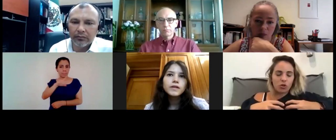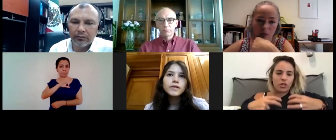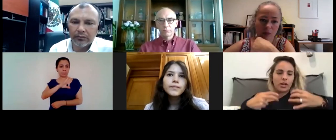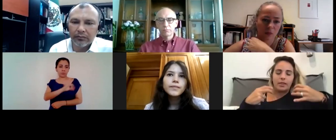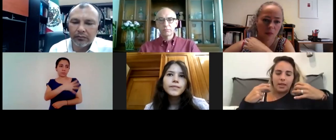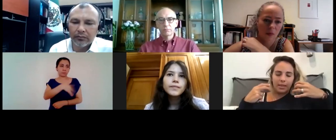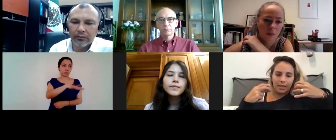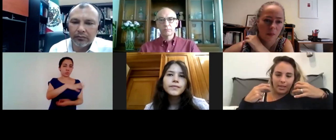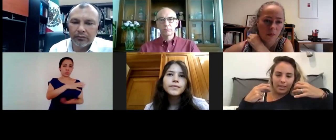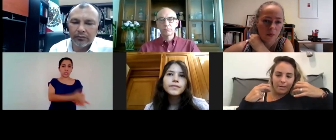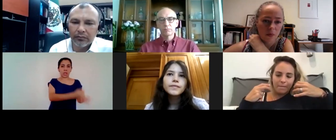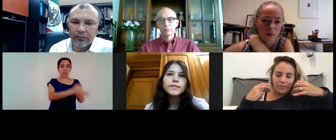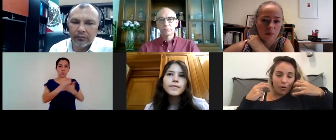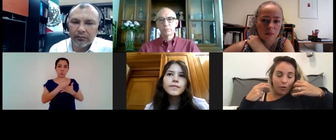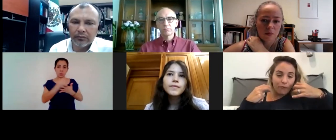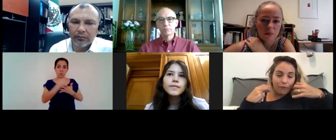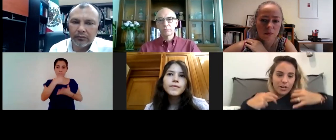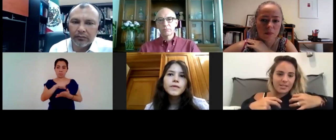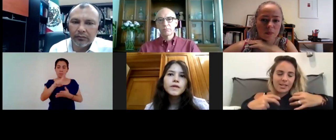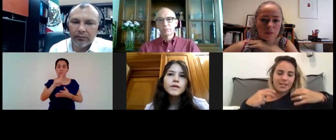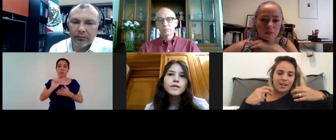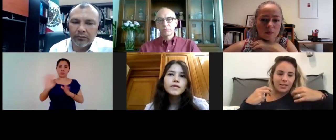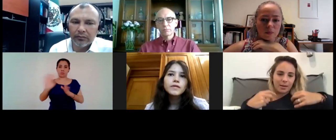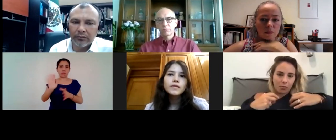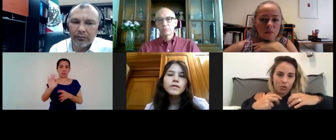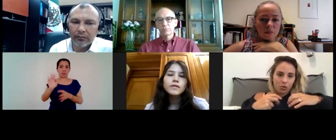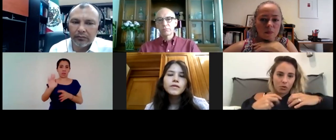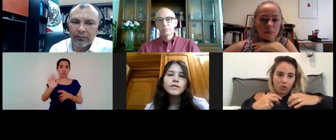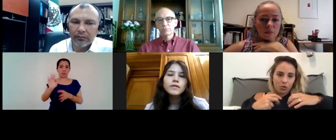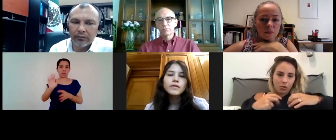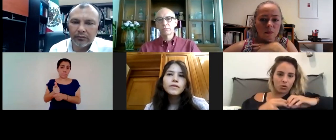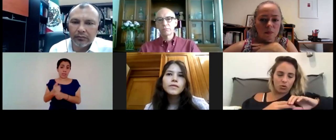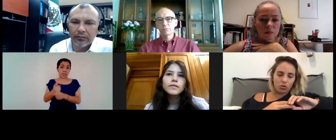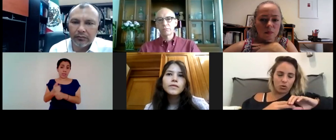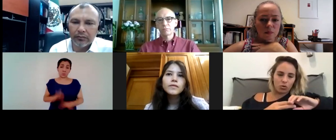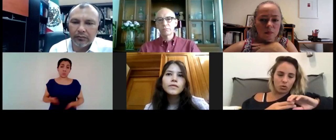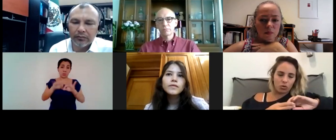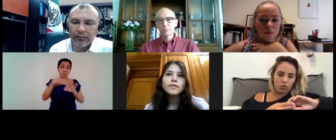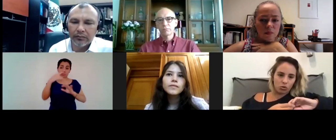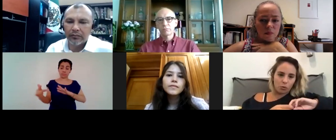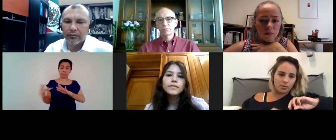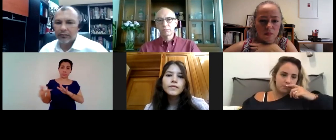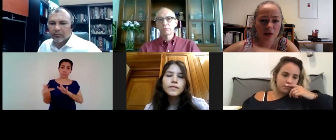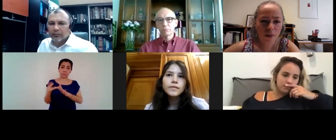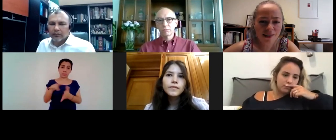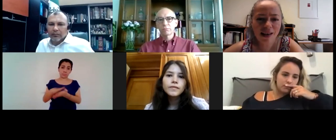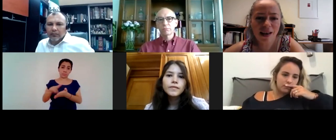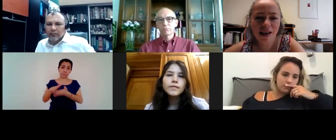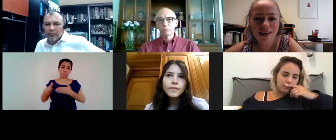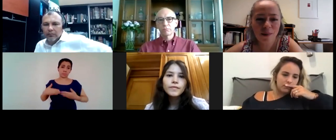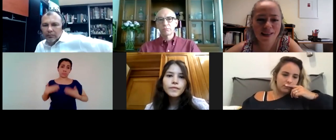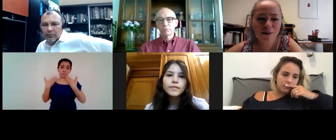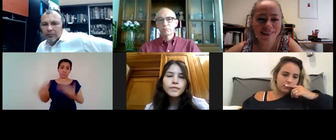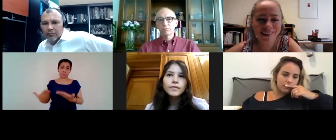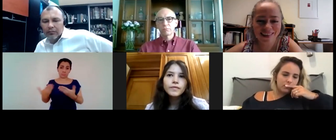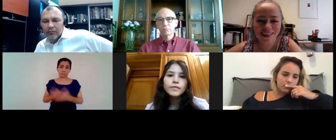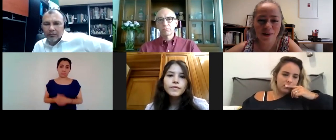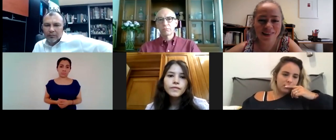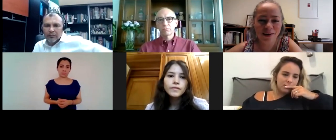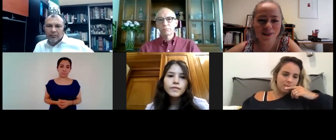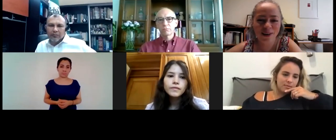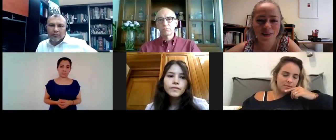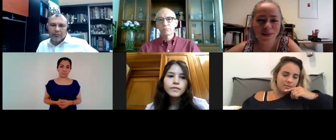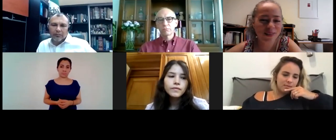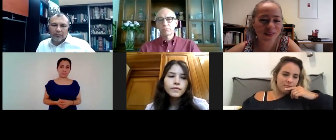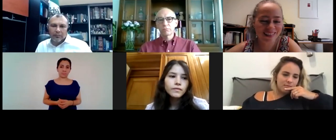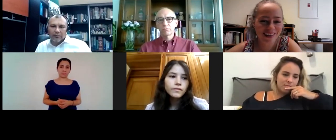espacio de confianza, esa red de apoyo con nuestros propios menores. Estuvo bonita esa metáfora, Saskia, de no